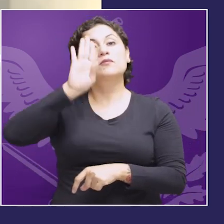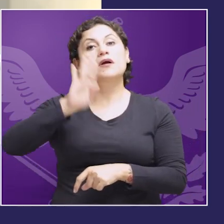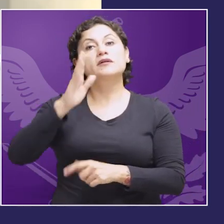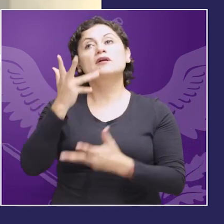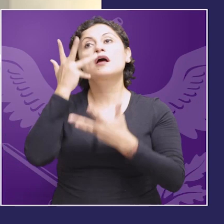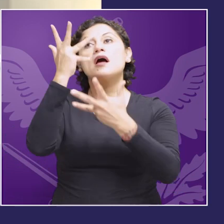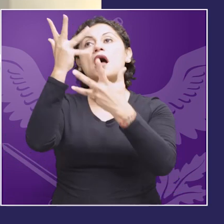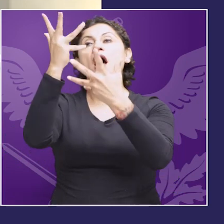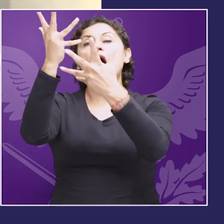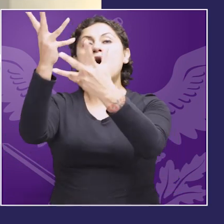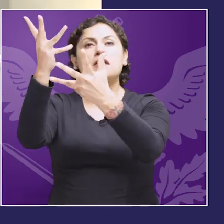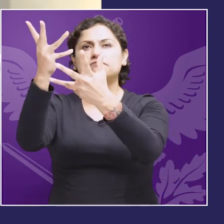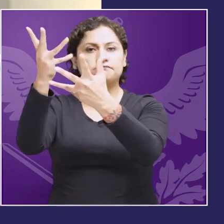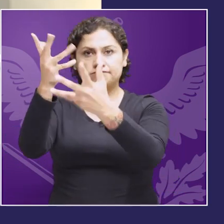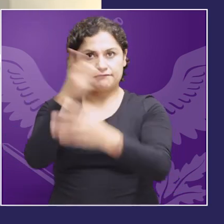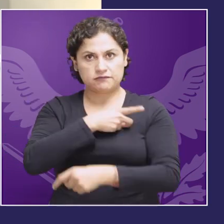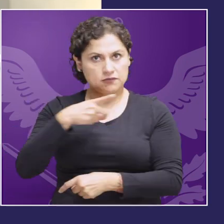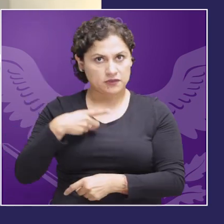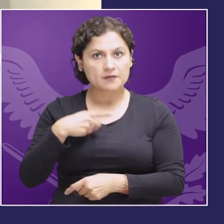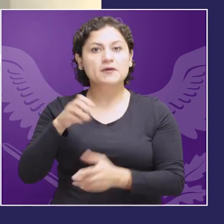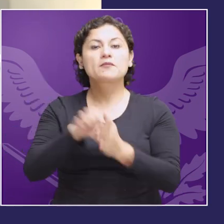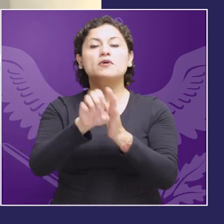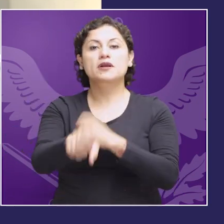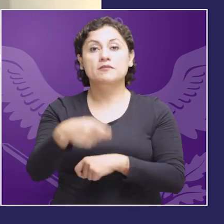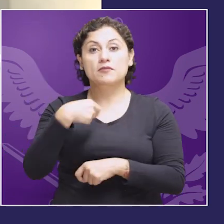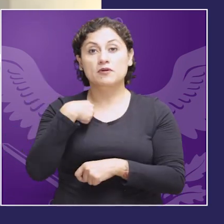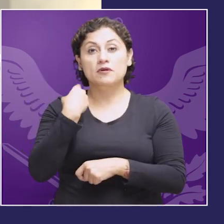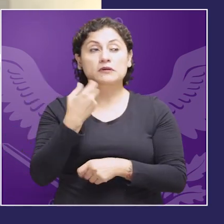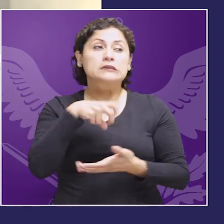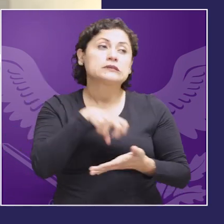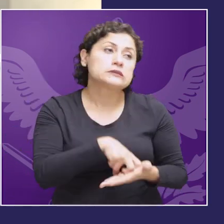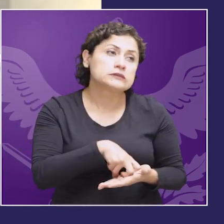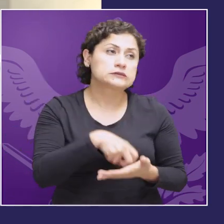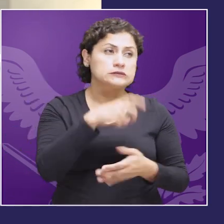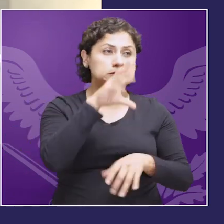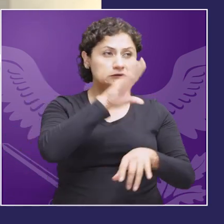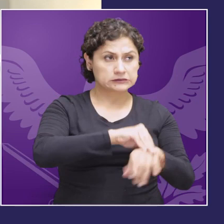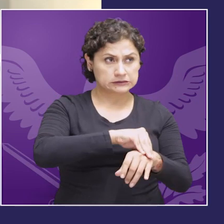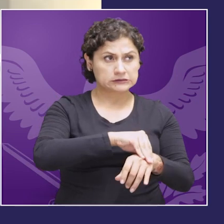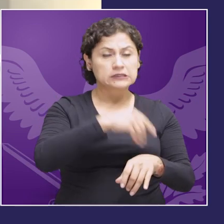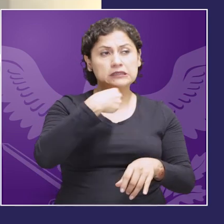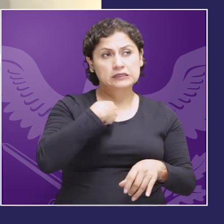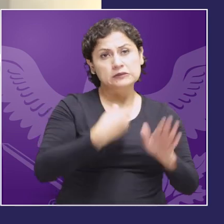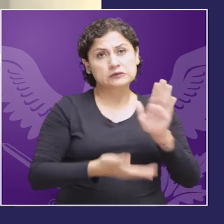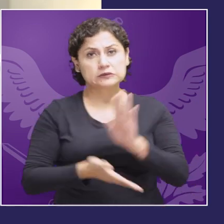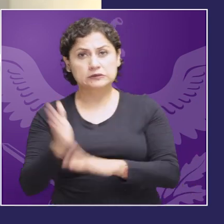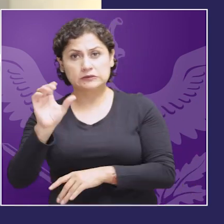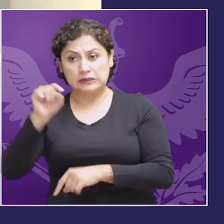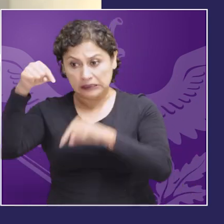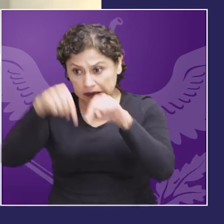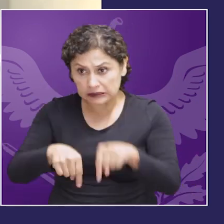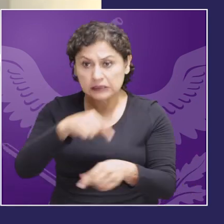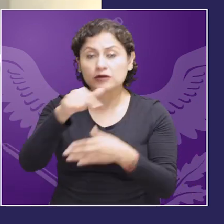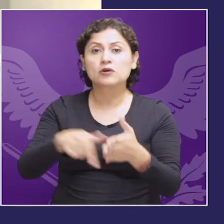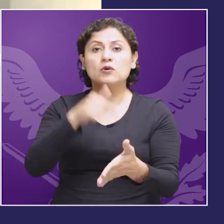estar ahí. Es decir, no podemos permitir ejercicios distintos a los que estamos aspirando. Si